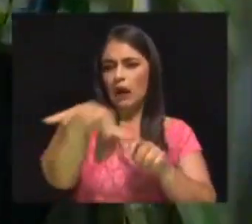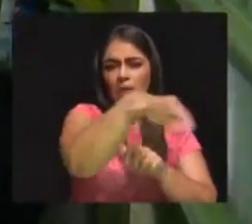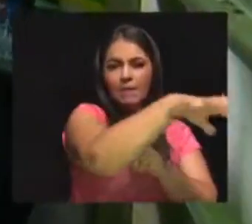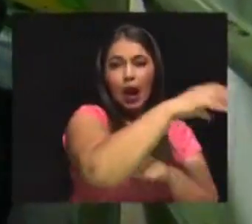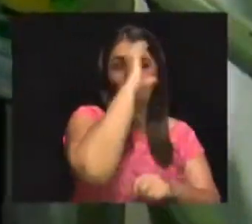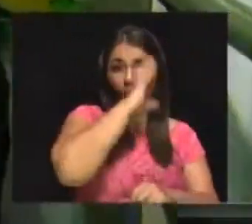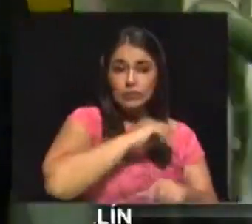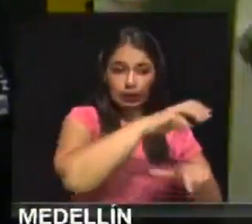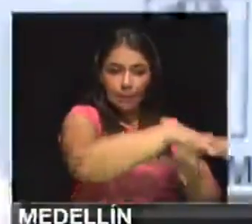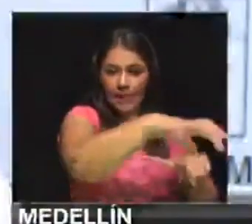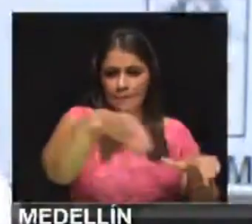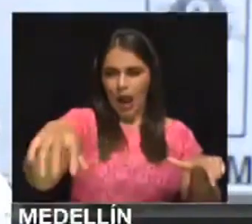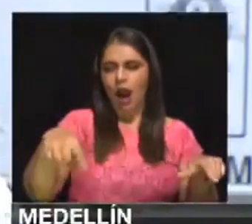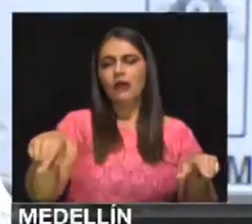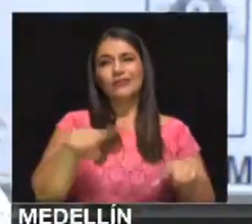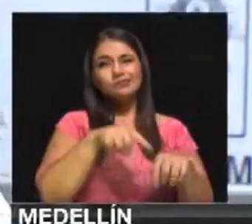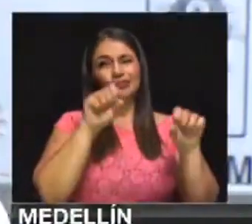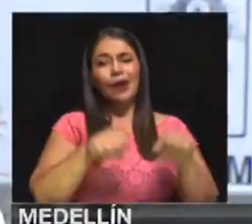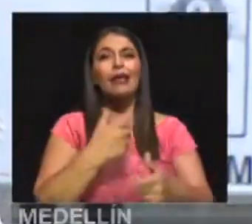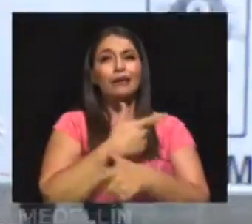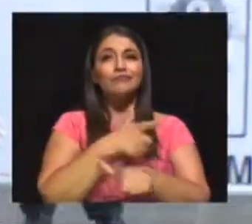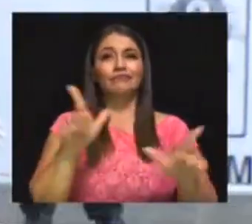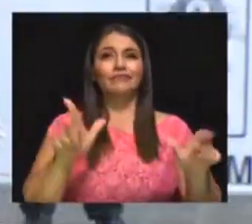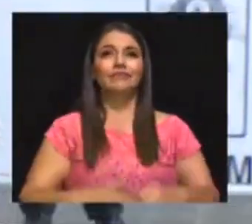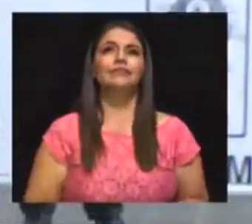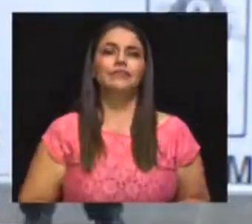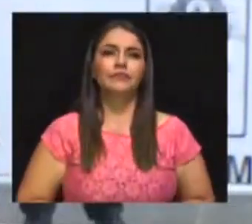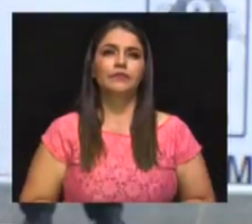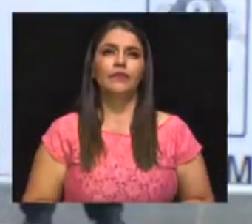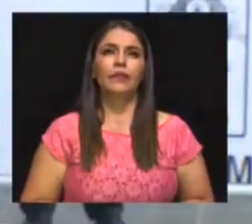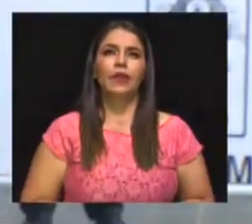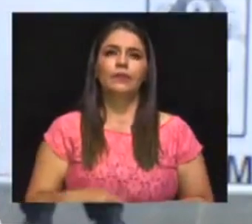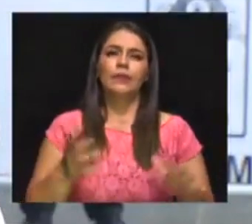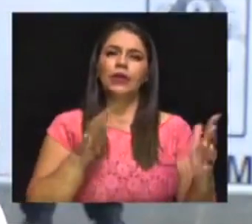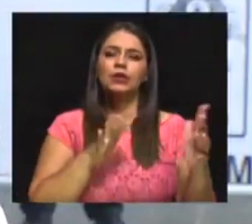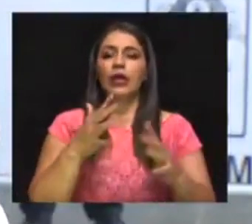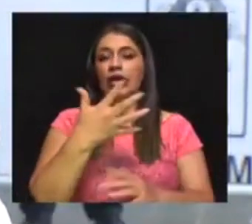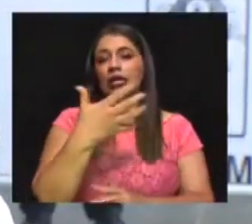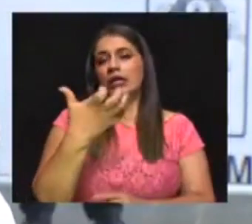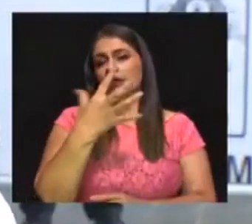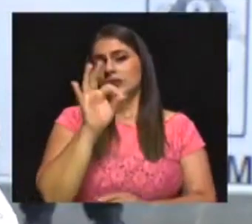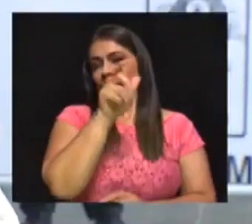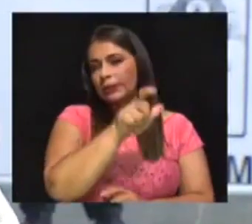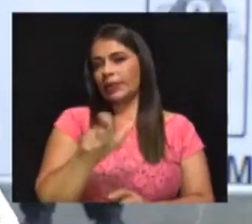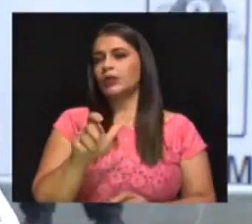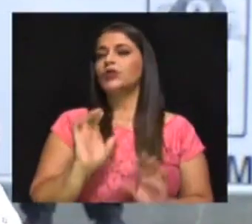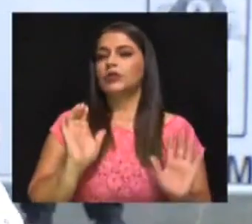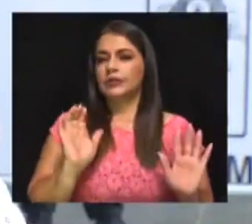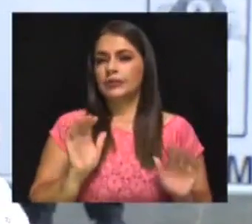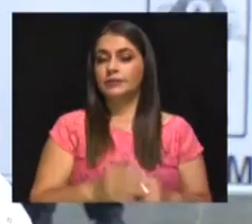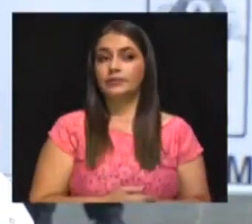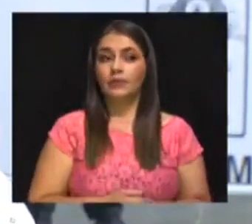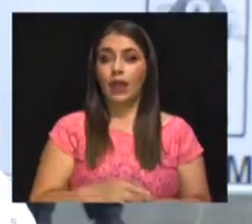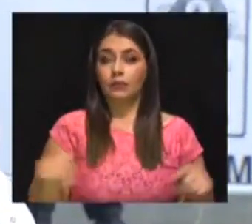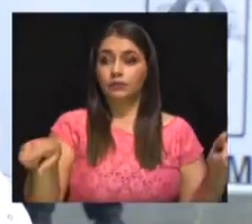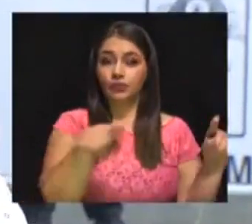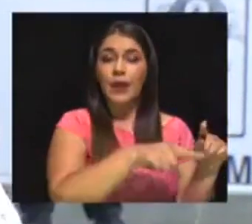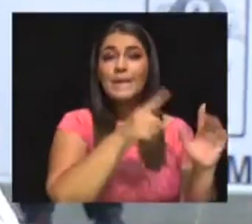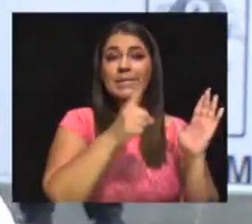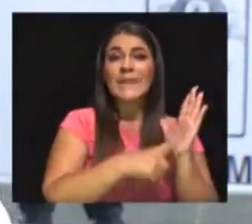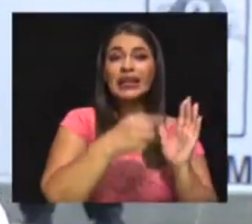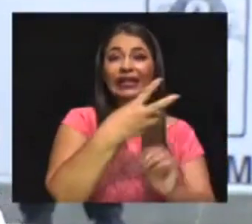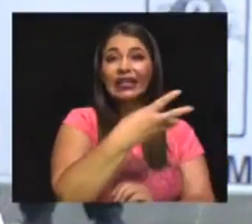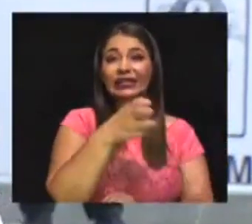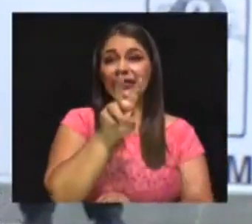estaciones de policía de Medellín. Según el estudio hecho, aproximadamente 550 personas de las 1.374 que tenemos